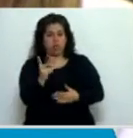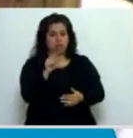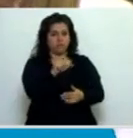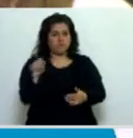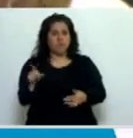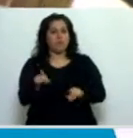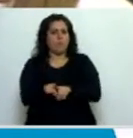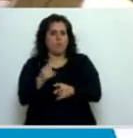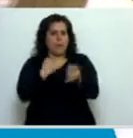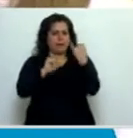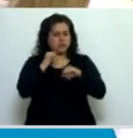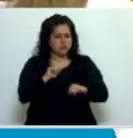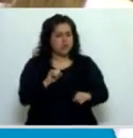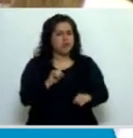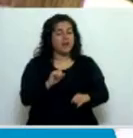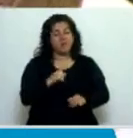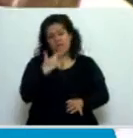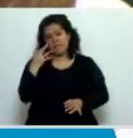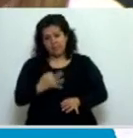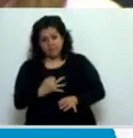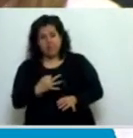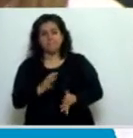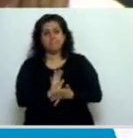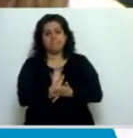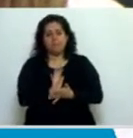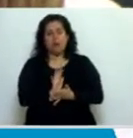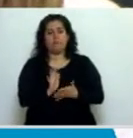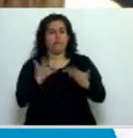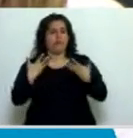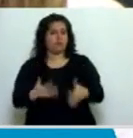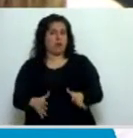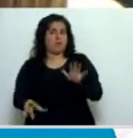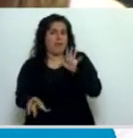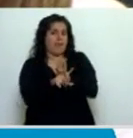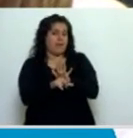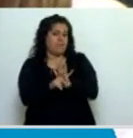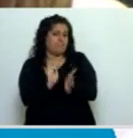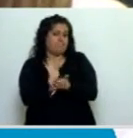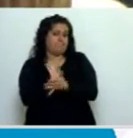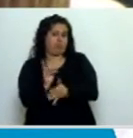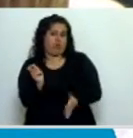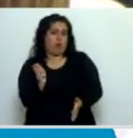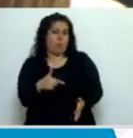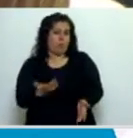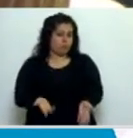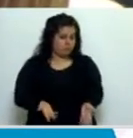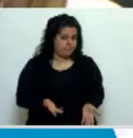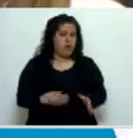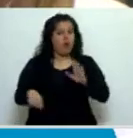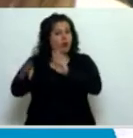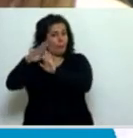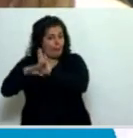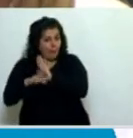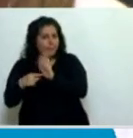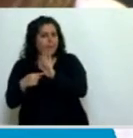las acciones. La verdad es que estamos en presencia naturalmente de una ley común y esta norma